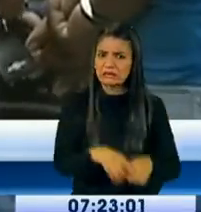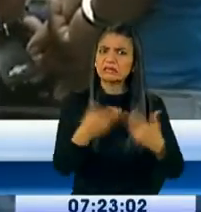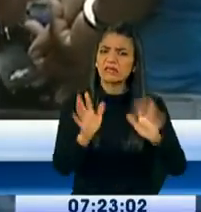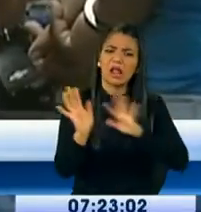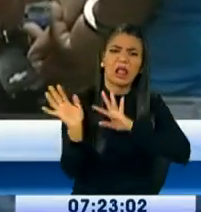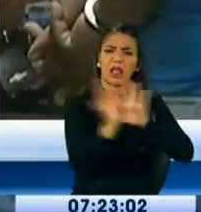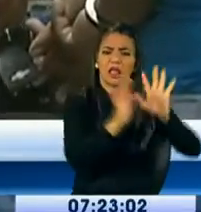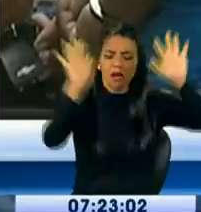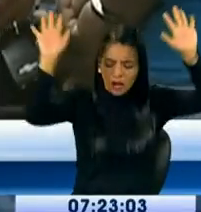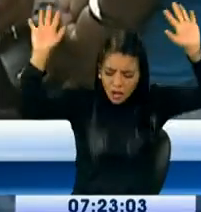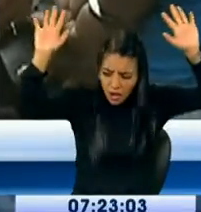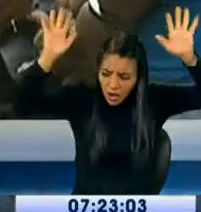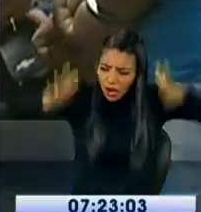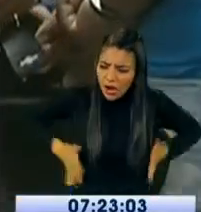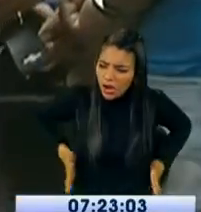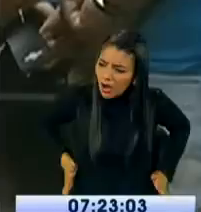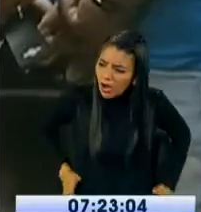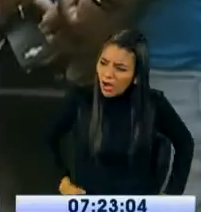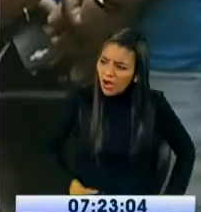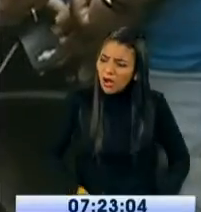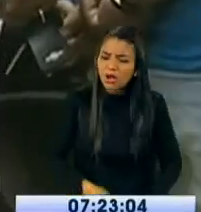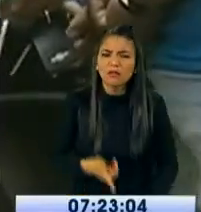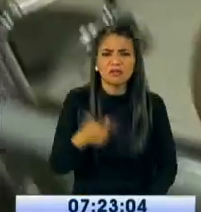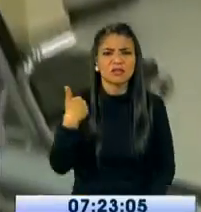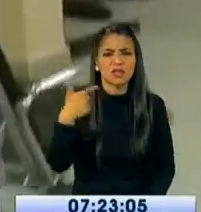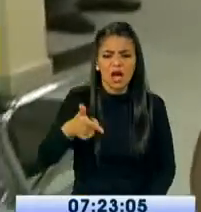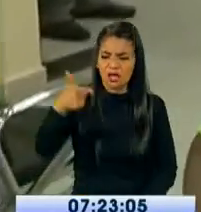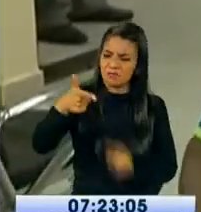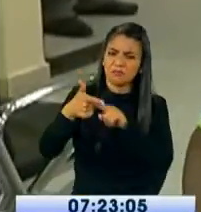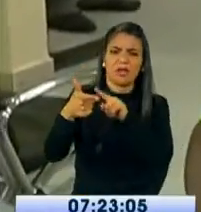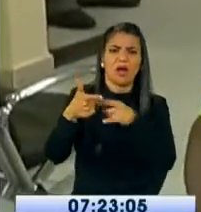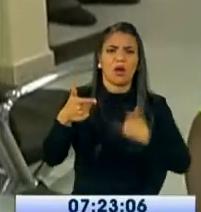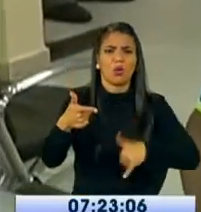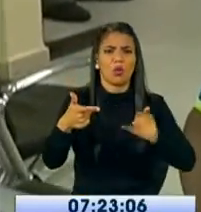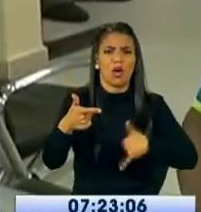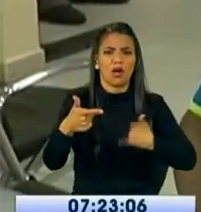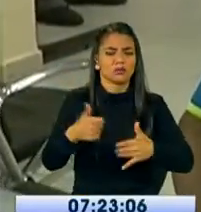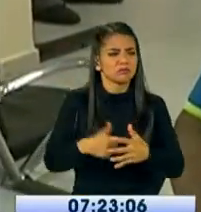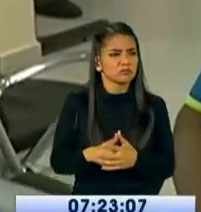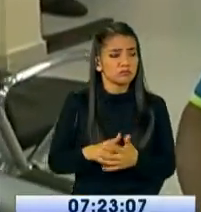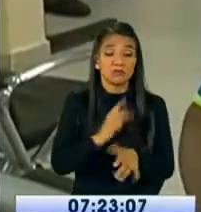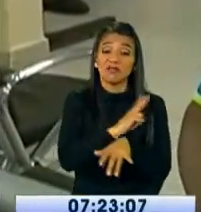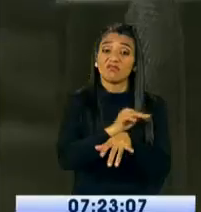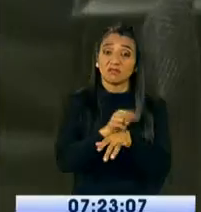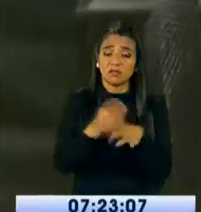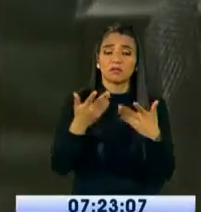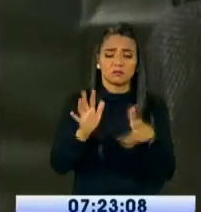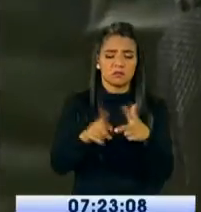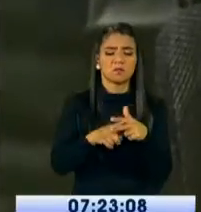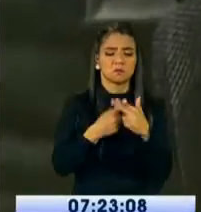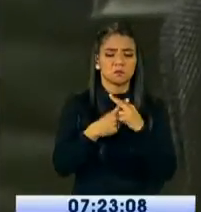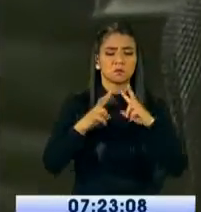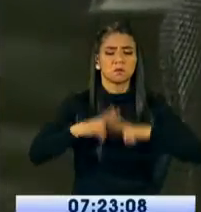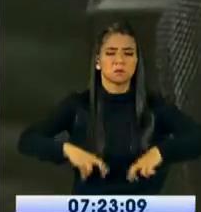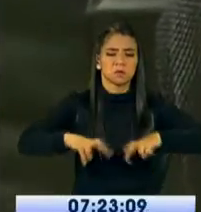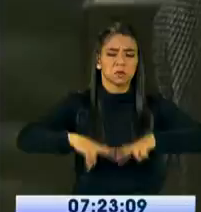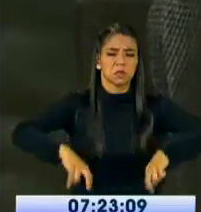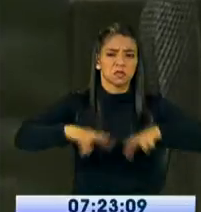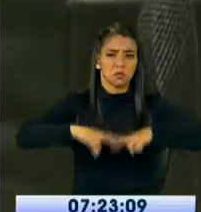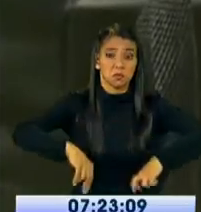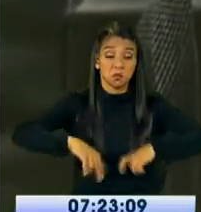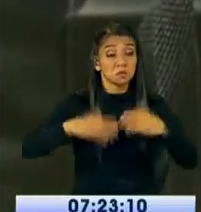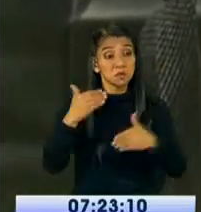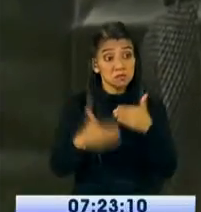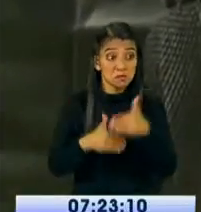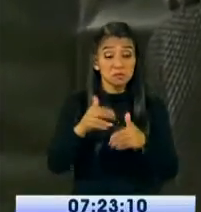la pared. Con una pistola de juguete. La fiscal encargada del caso asegura que las investigaciones están en proceso. Las